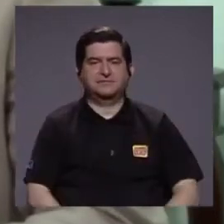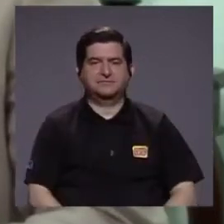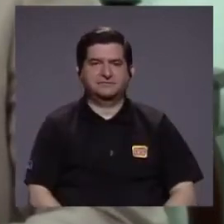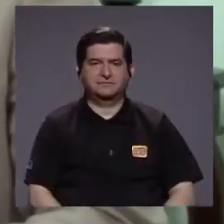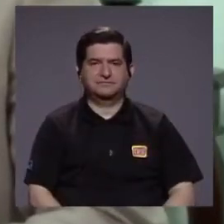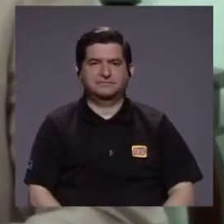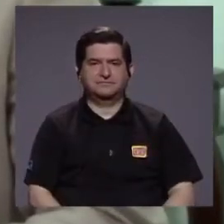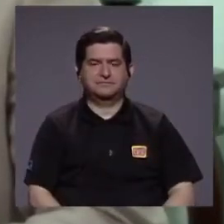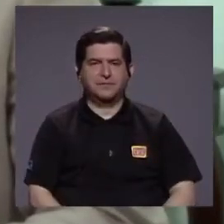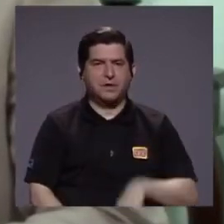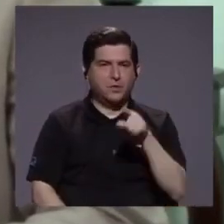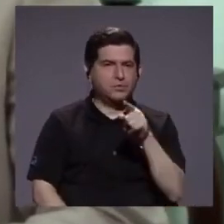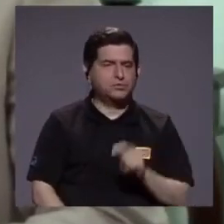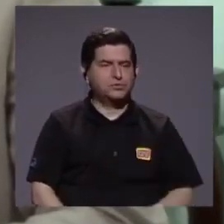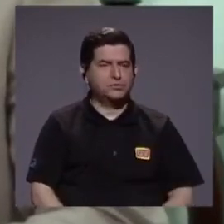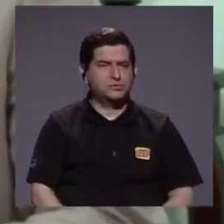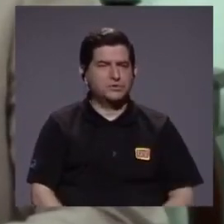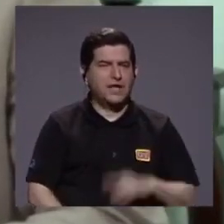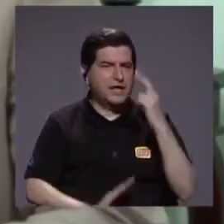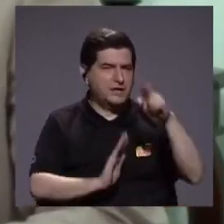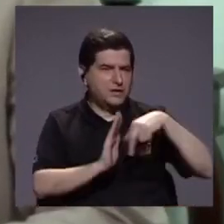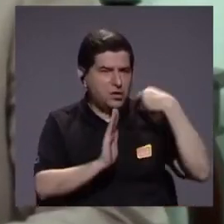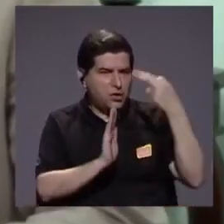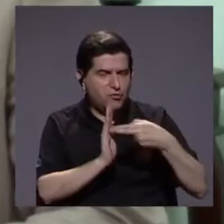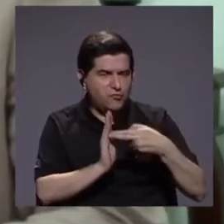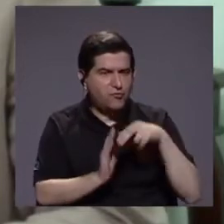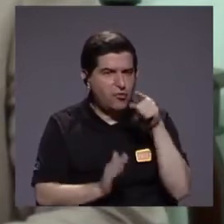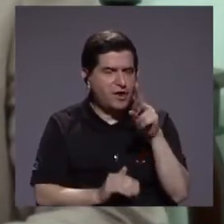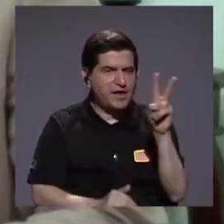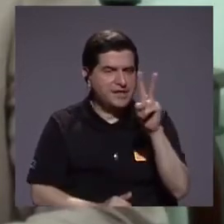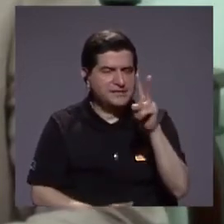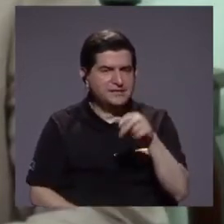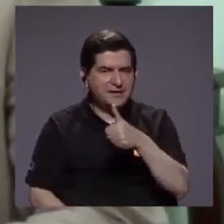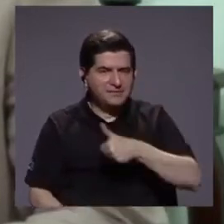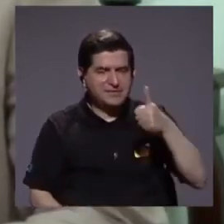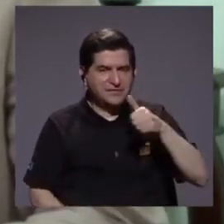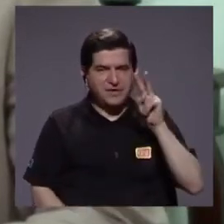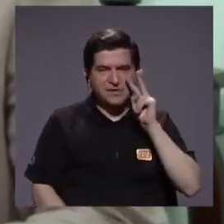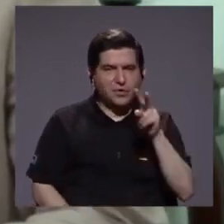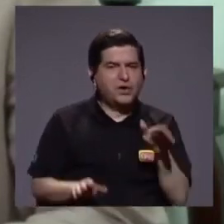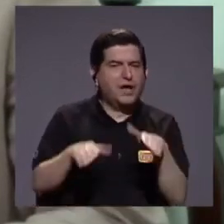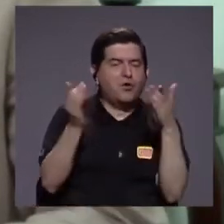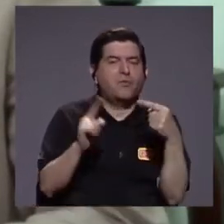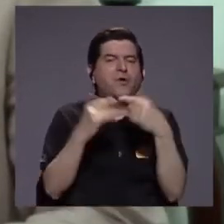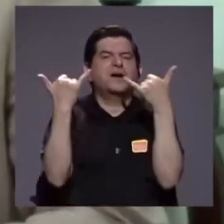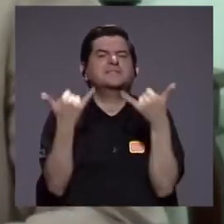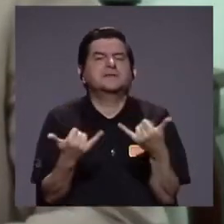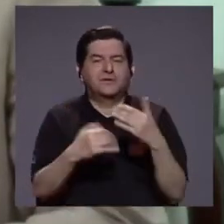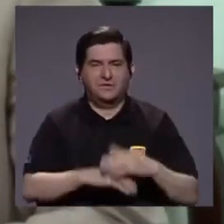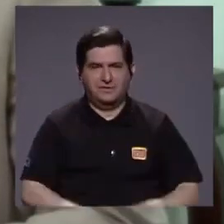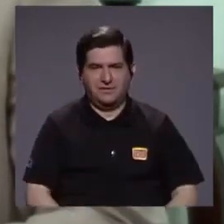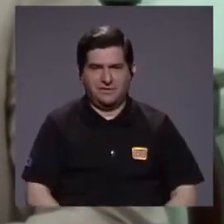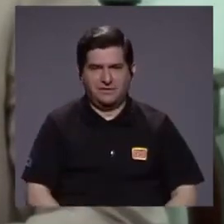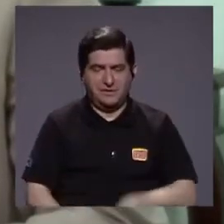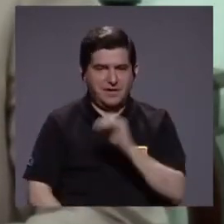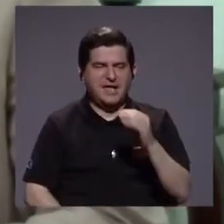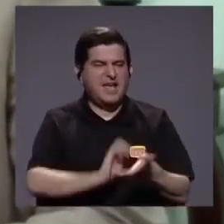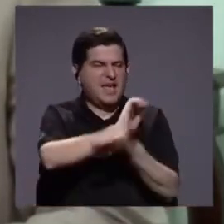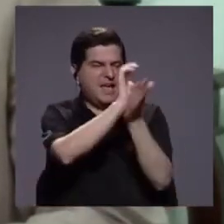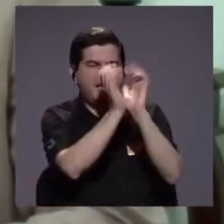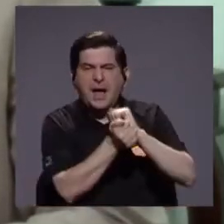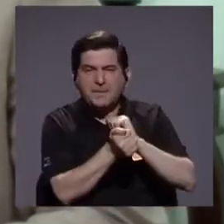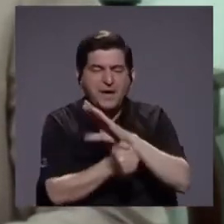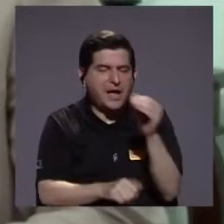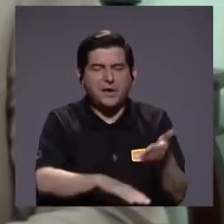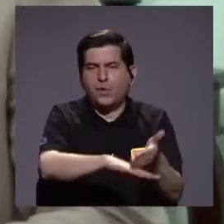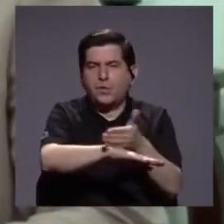¿Cómo ve usted el rol que ha jugado esa vicerrectoría hasta el momento, y qué cambiaría o